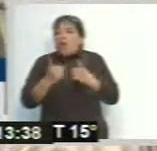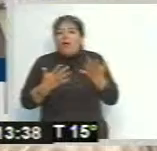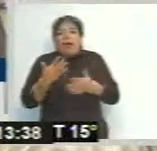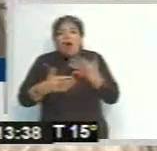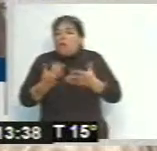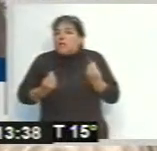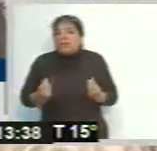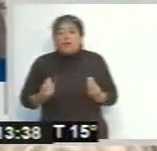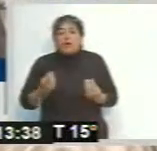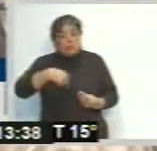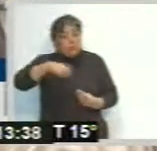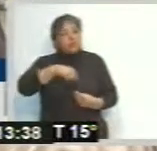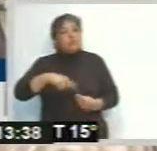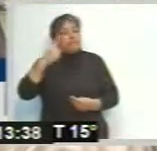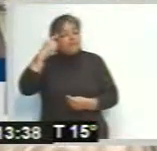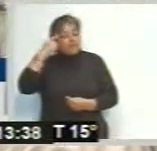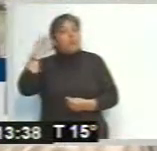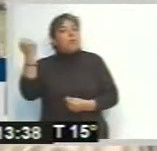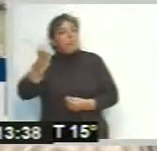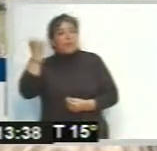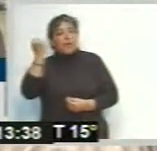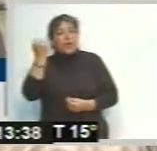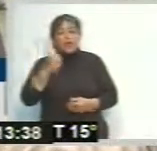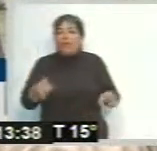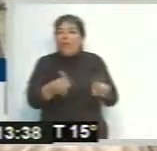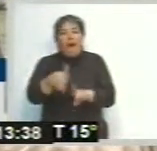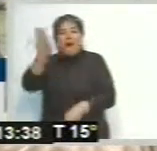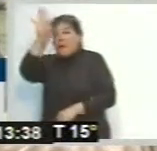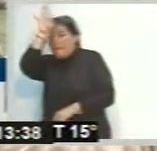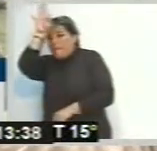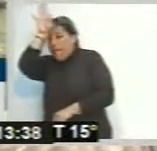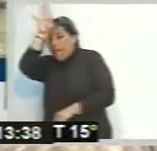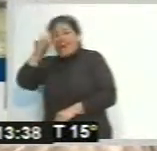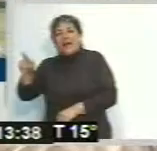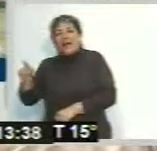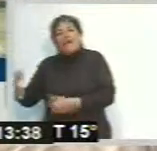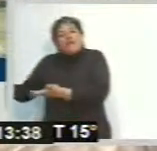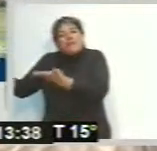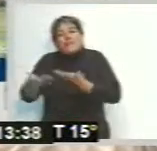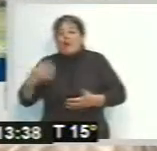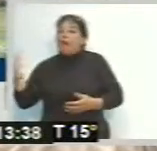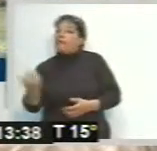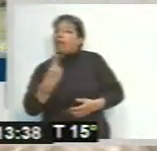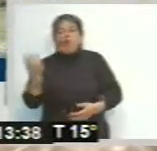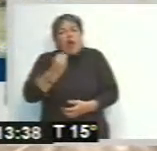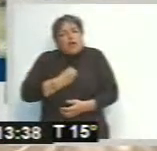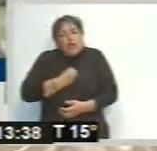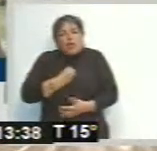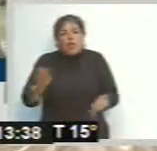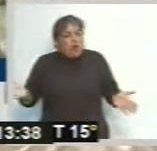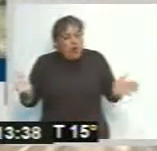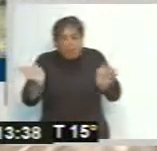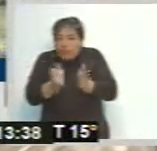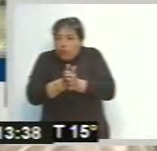o no nos pareció importante unir el gesto del papá a francisco que nos invita a todos los católicos en el mundo a juntarnos a